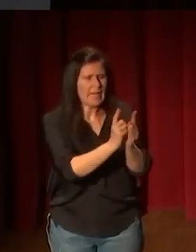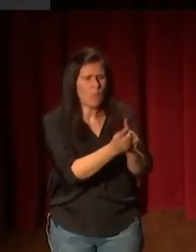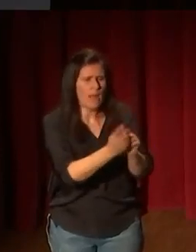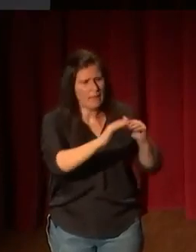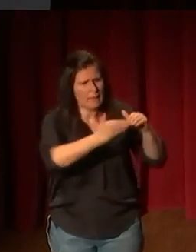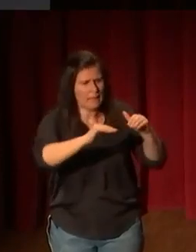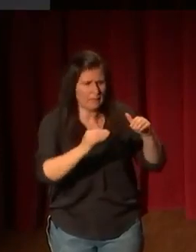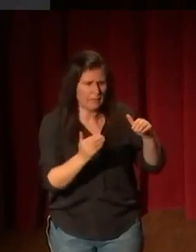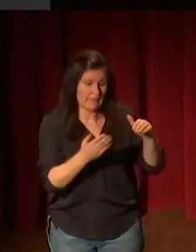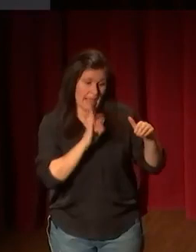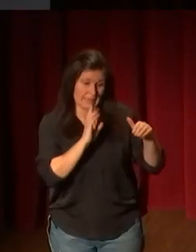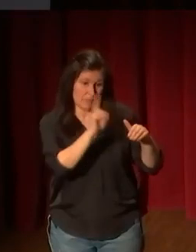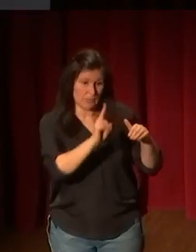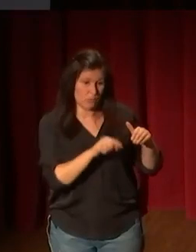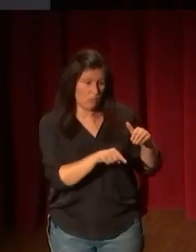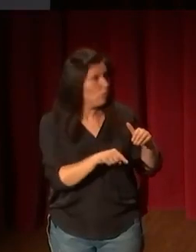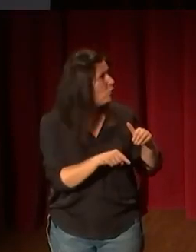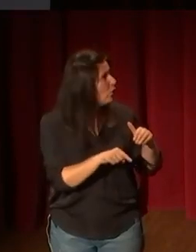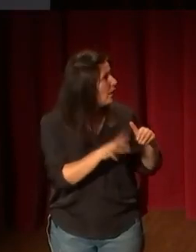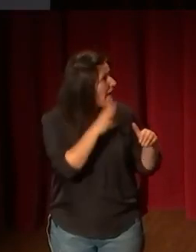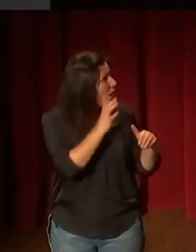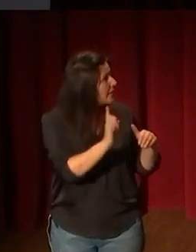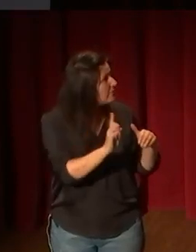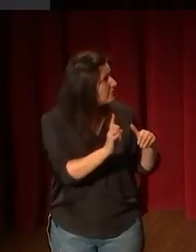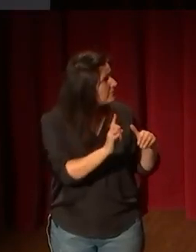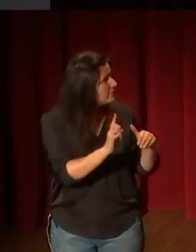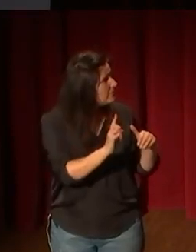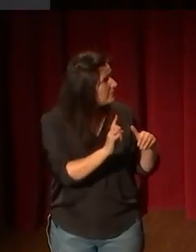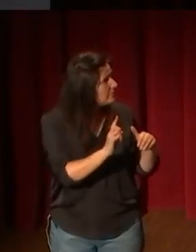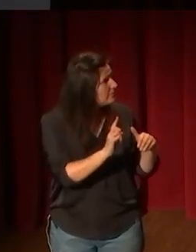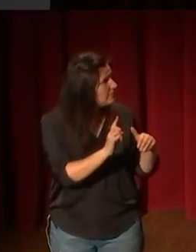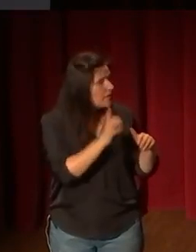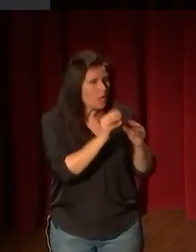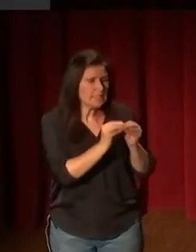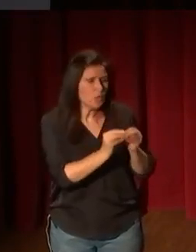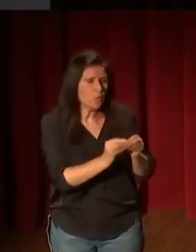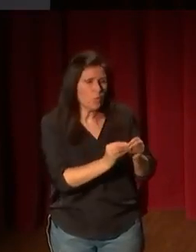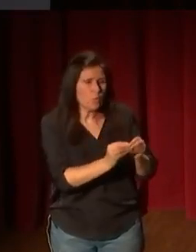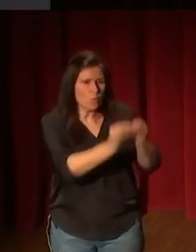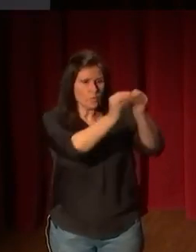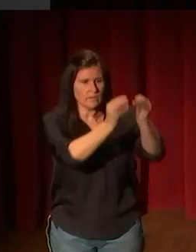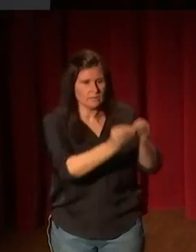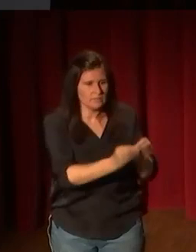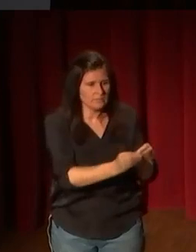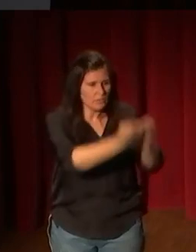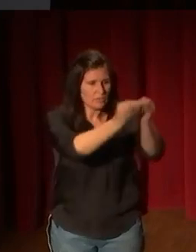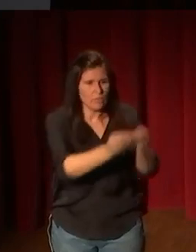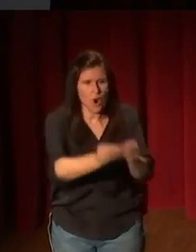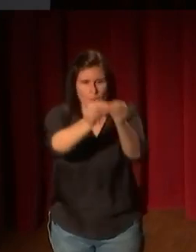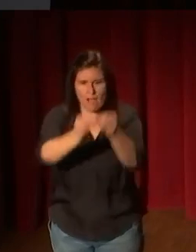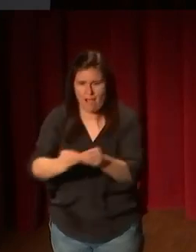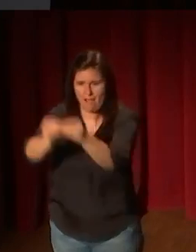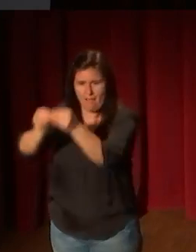hemos visto en las anteriores imágenes de la plaza mayor sino que se uniforman con las otras fachadas